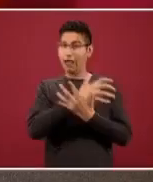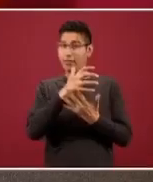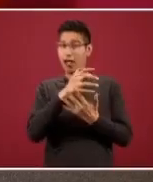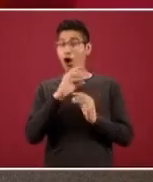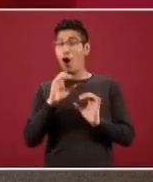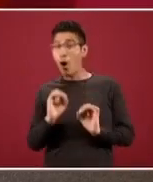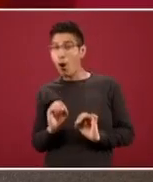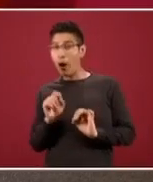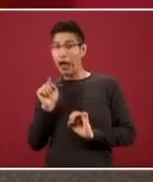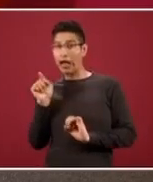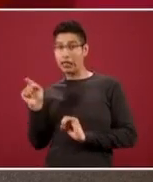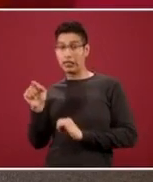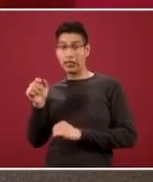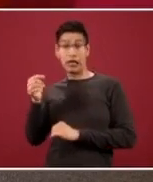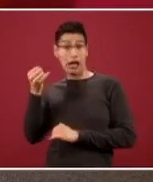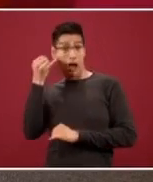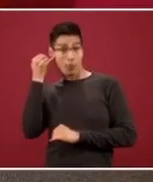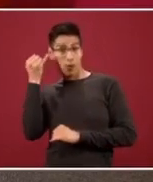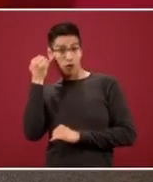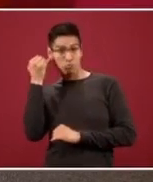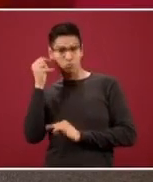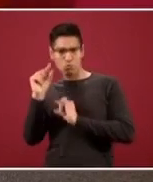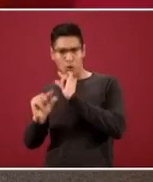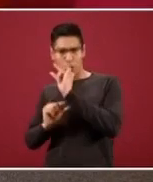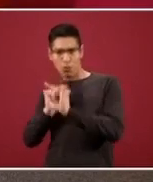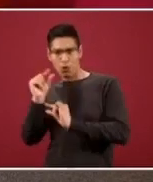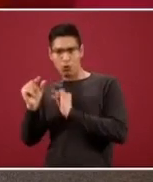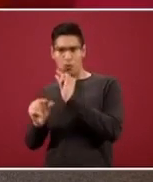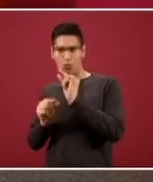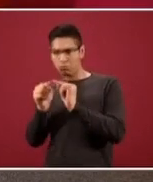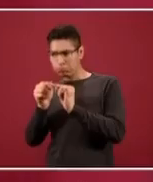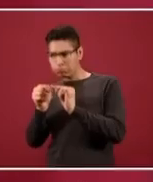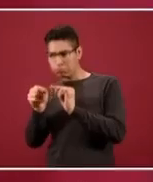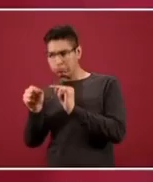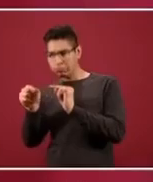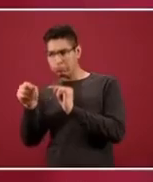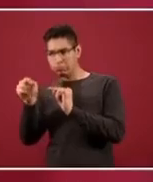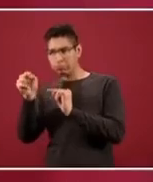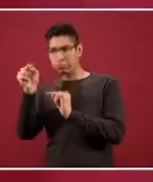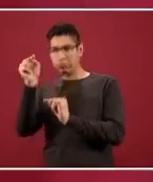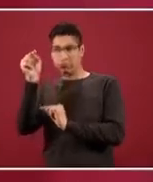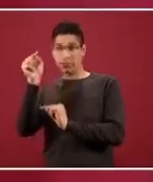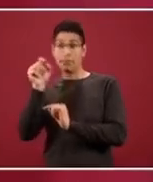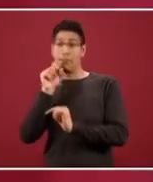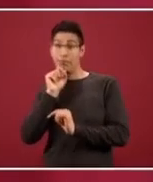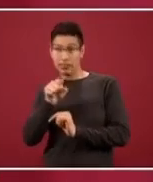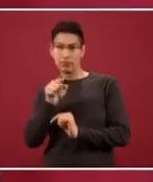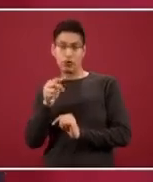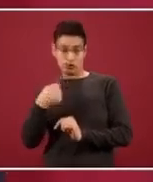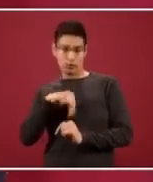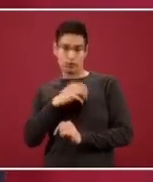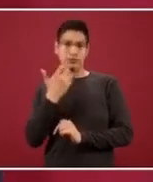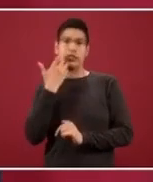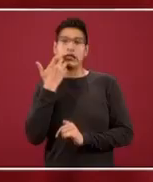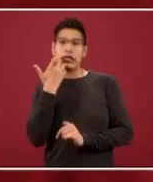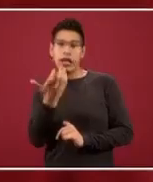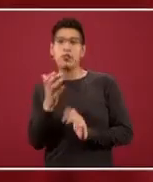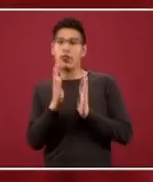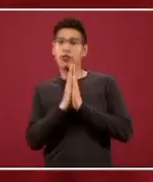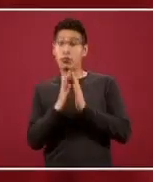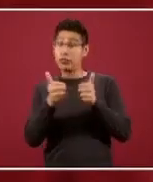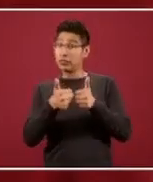Nosotros lo que queremos, de hecho, con las actividades de la Jornada Nacional de Sana Distancia, es aplanar la